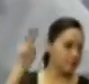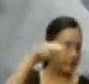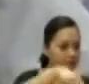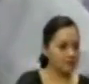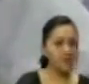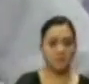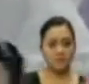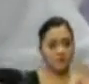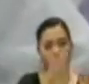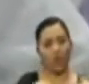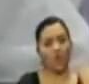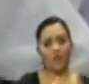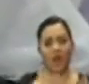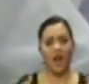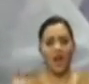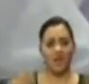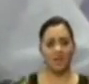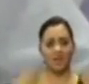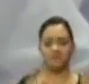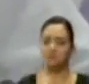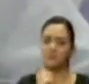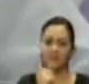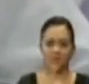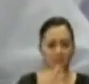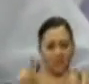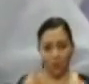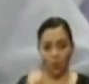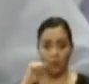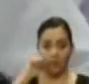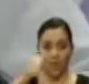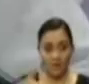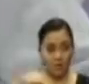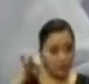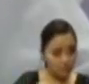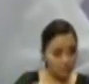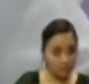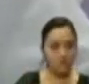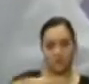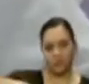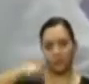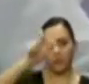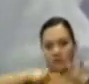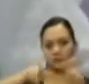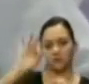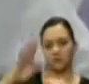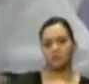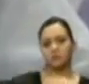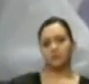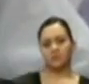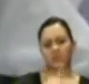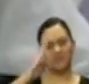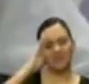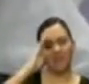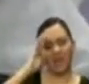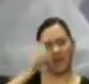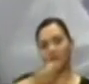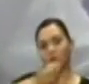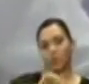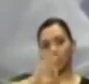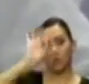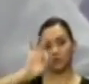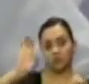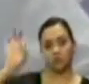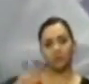de luto. Y si fueran las elecciones de mañana, ellos lo saben, a los inteligentes lo saben, los que manejan información, encuestas lo saben,